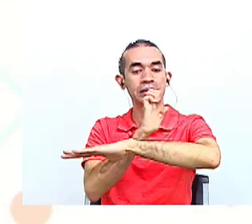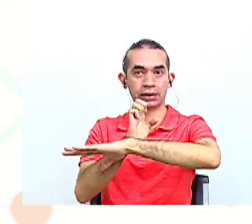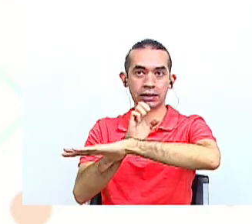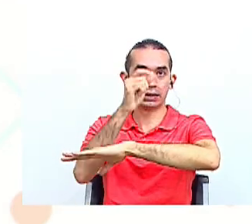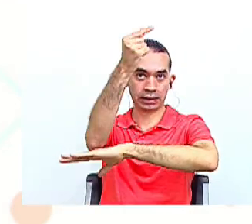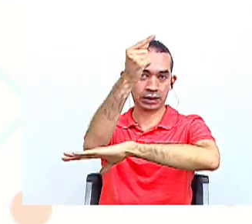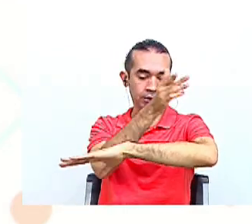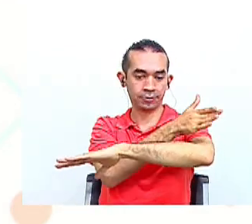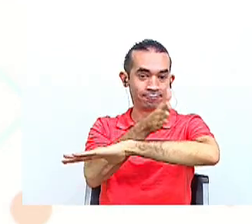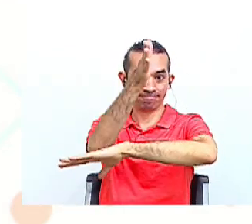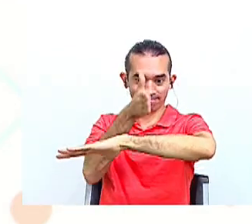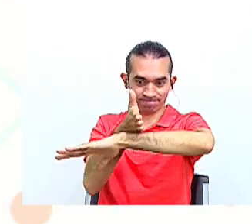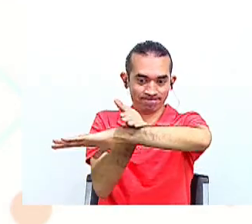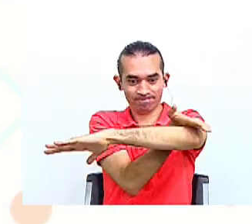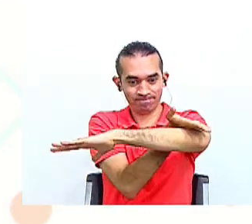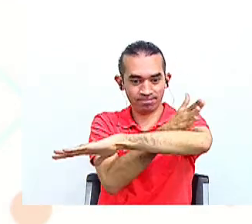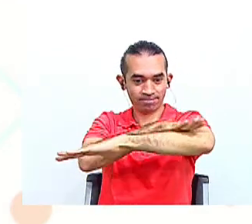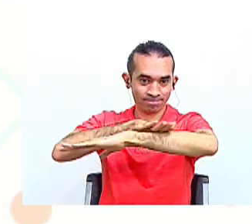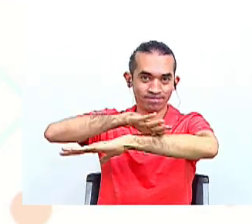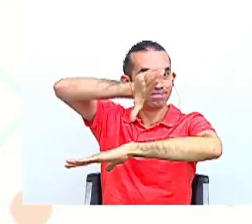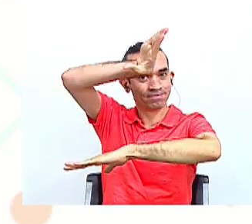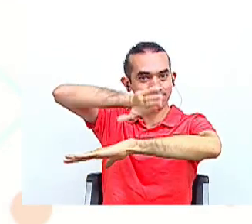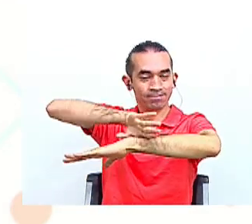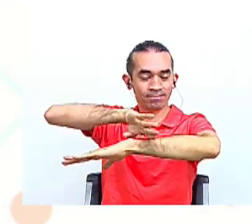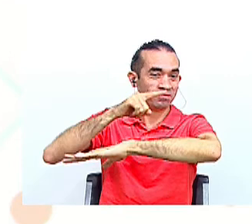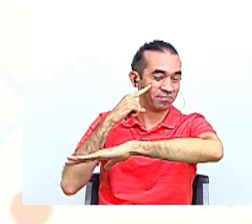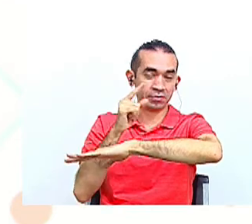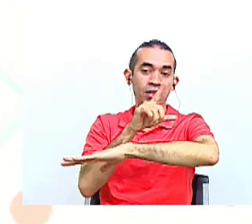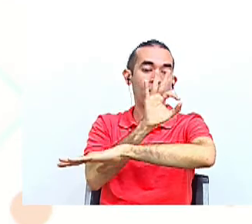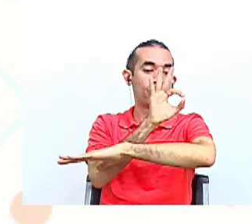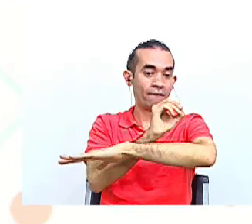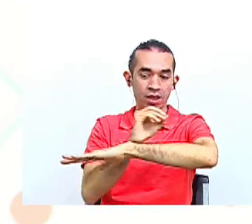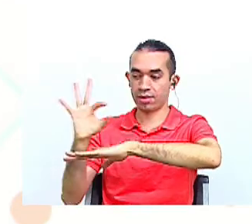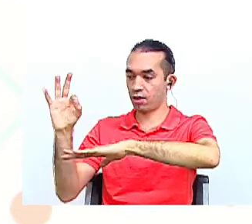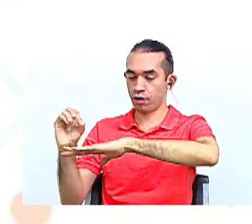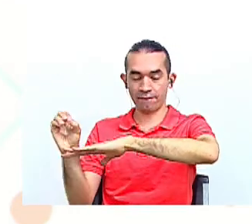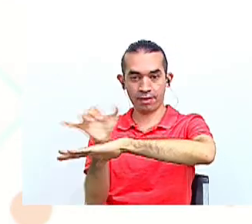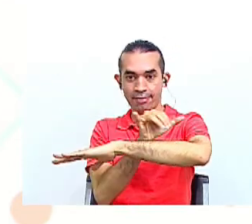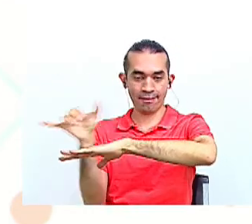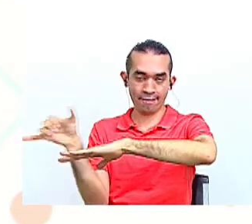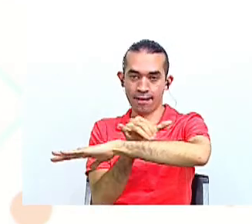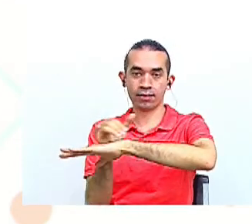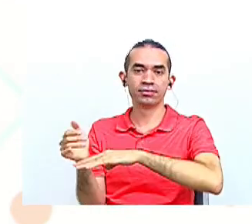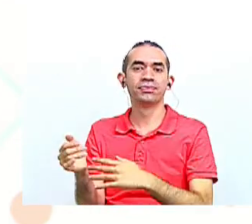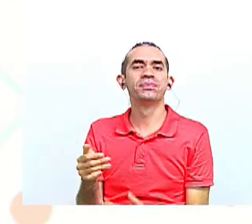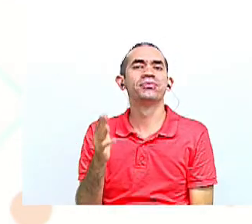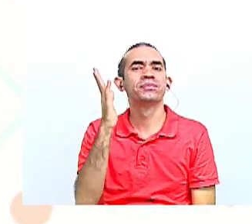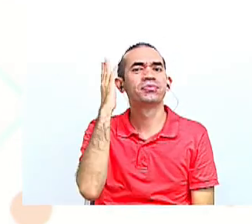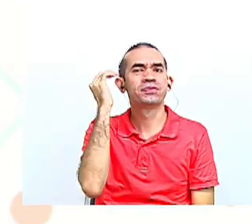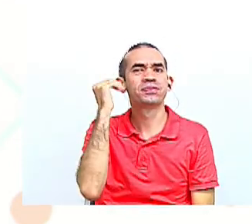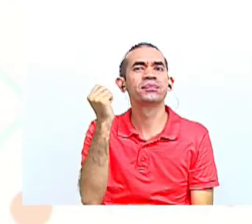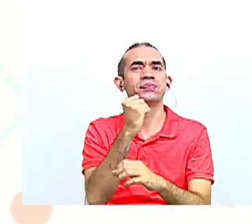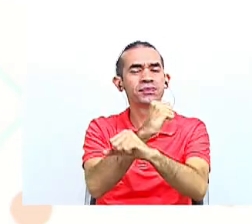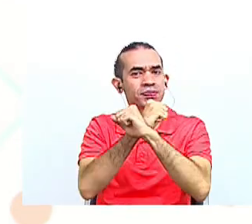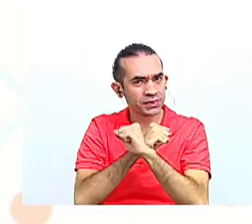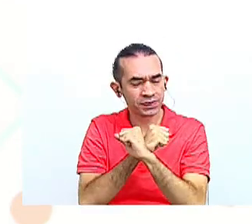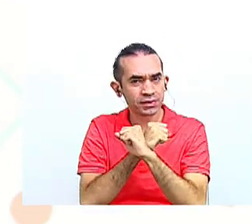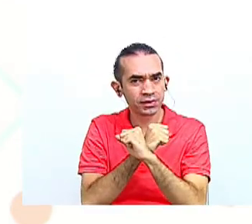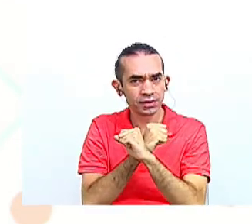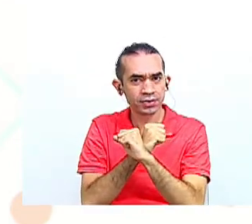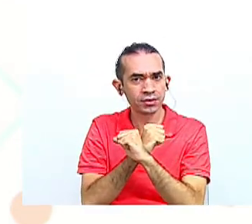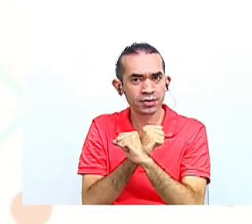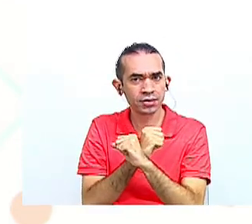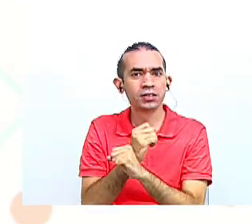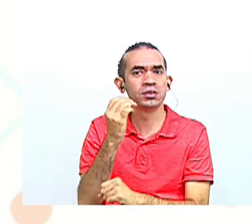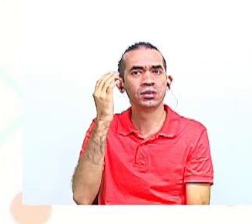grados, así como lo muestra la figura. Ahora, ¿por qué hay garantía de que el